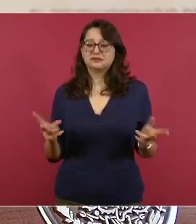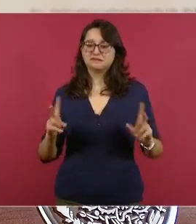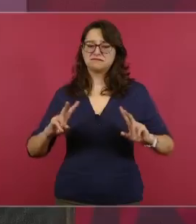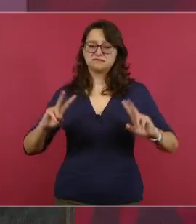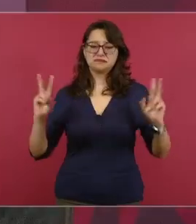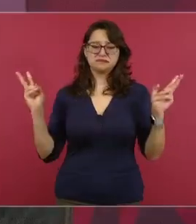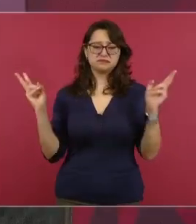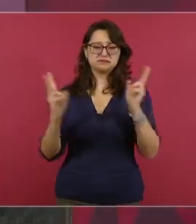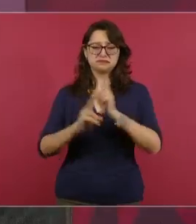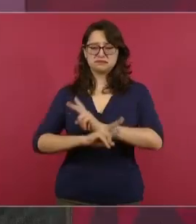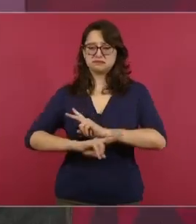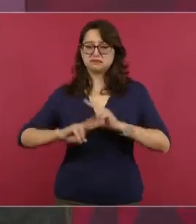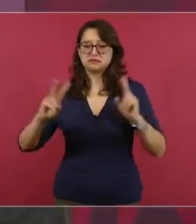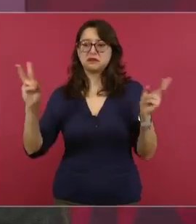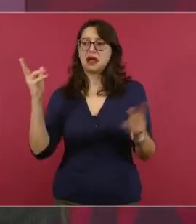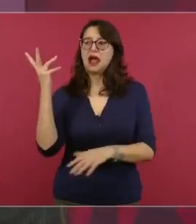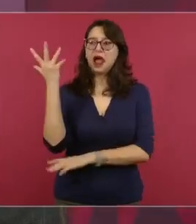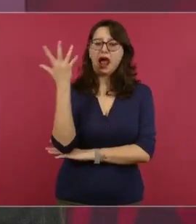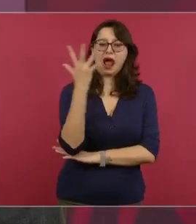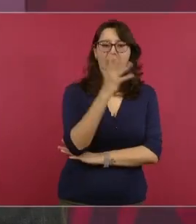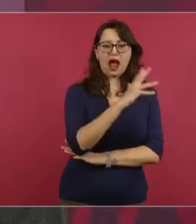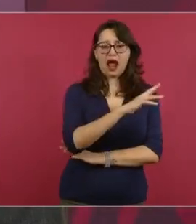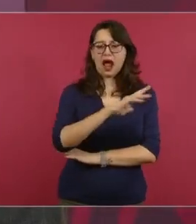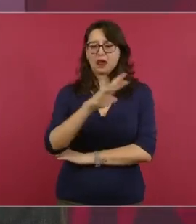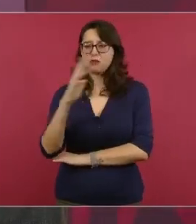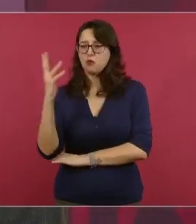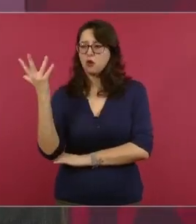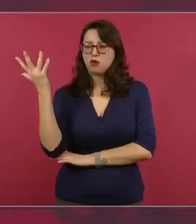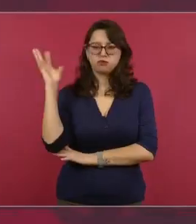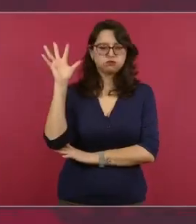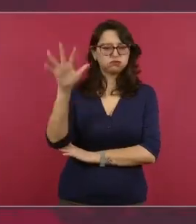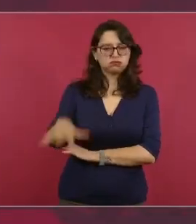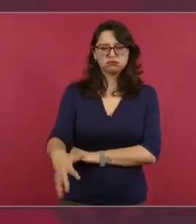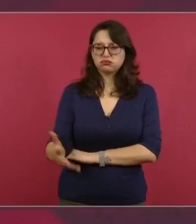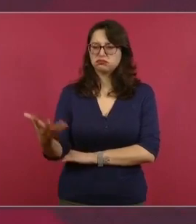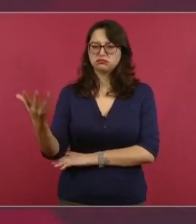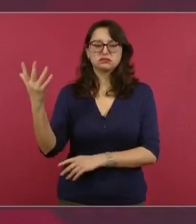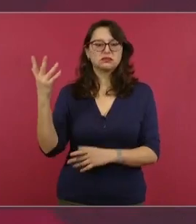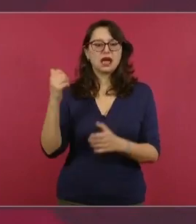muchos árboles, también muchos carros afectados